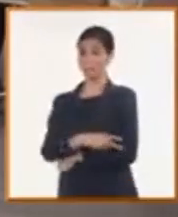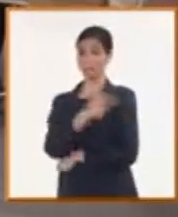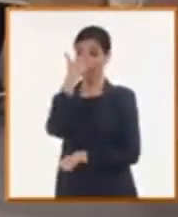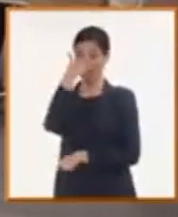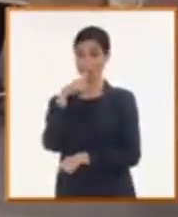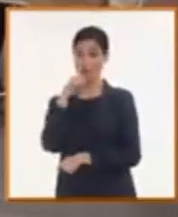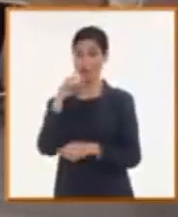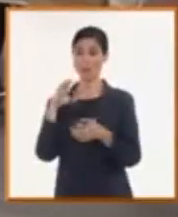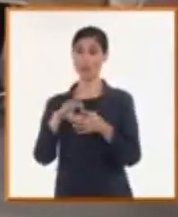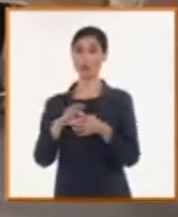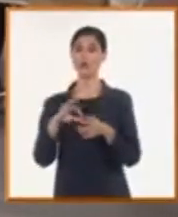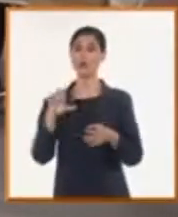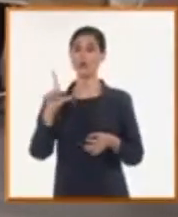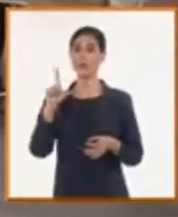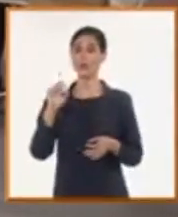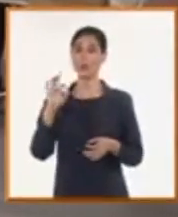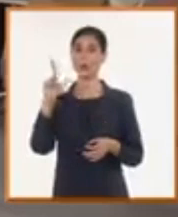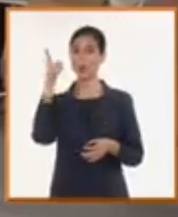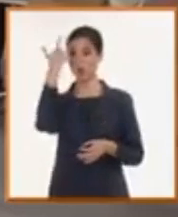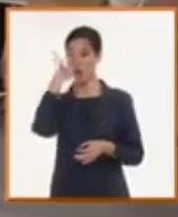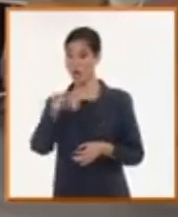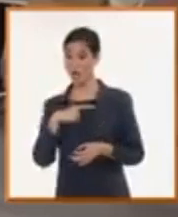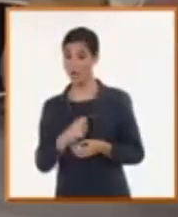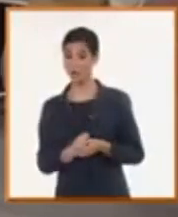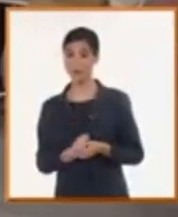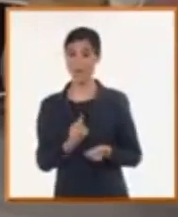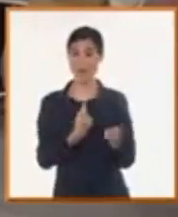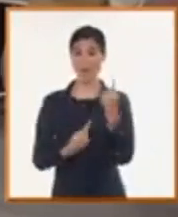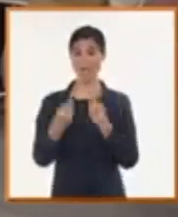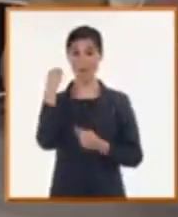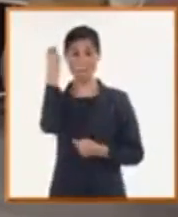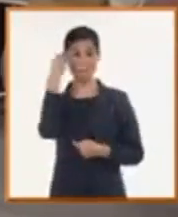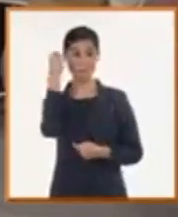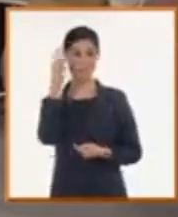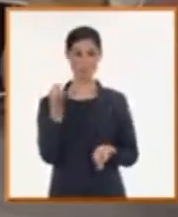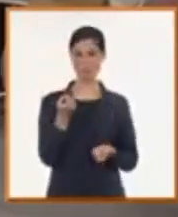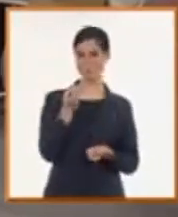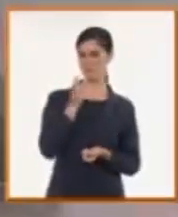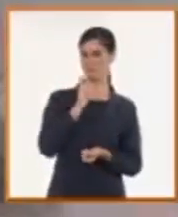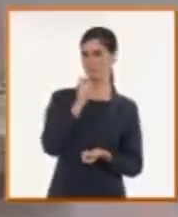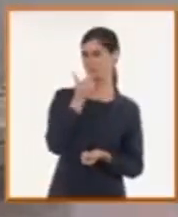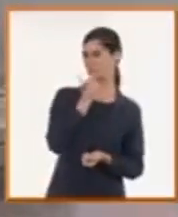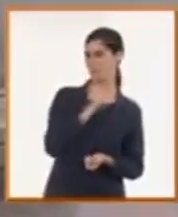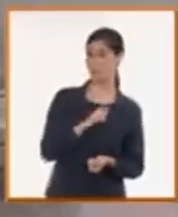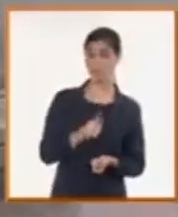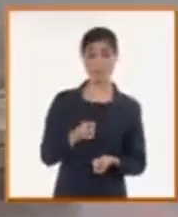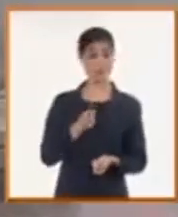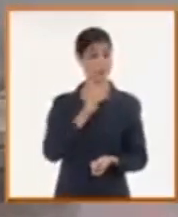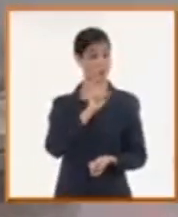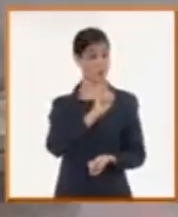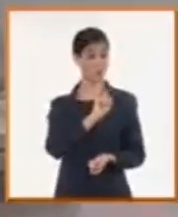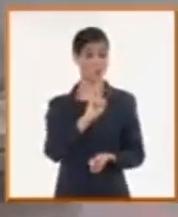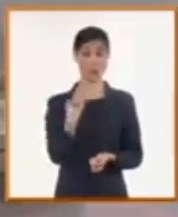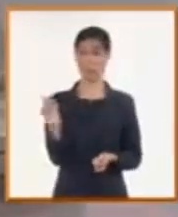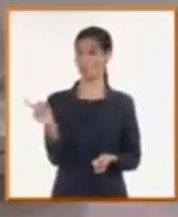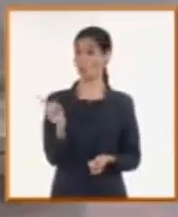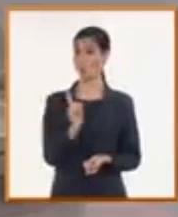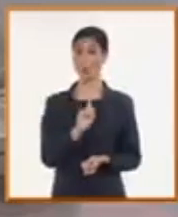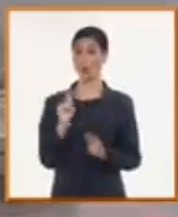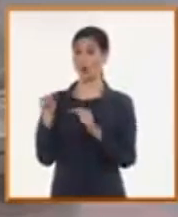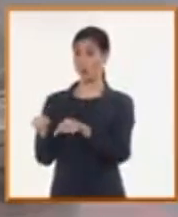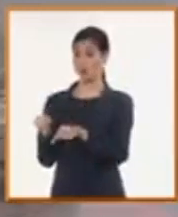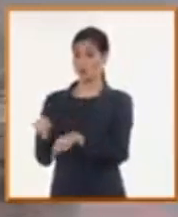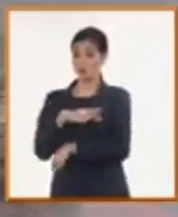alguien pudiera pensar que eso es algo aventurado. No, no, no, la Revolución Cubana, y en particular el comandante jefe, que fue el que diseñó todo este gran